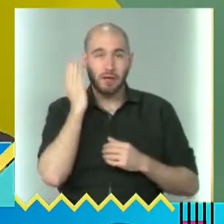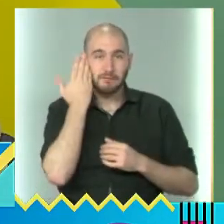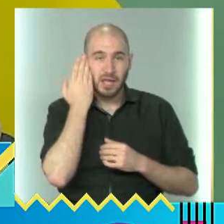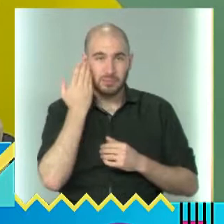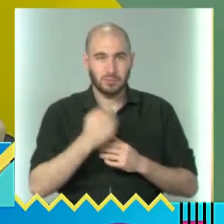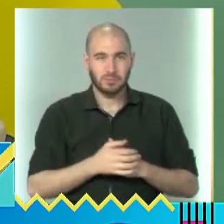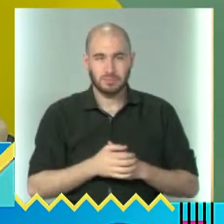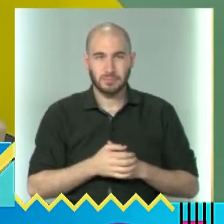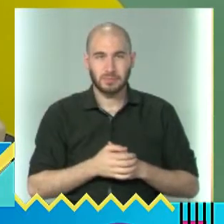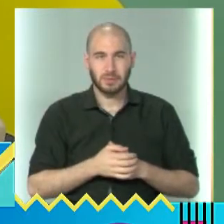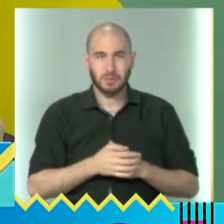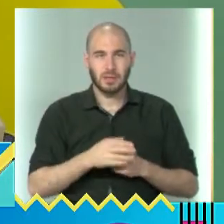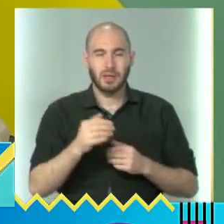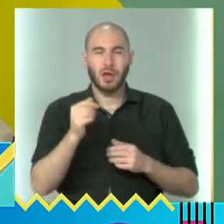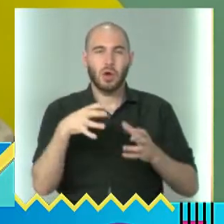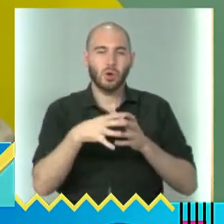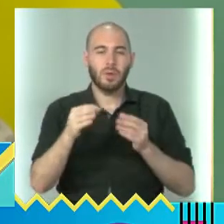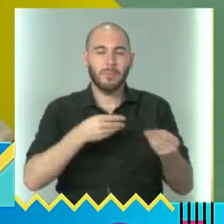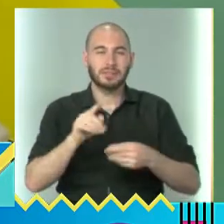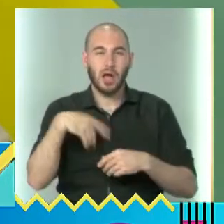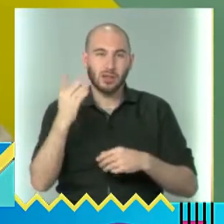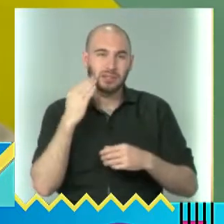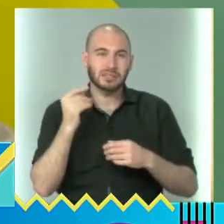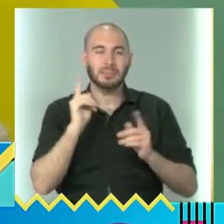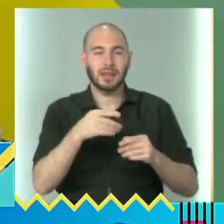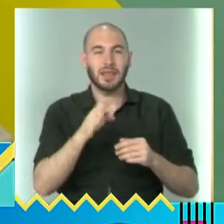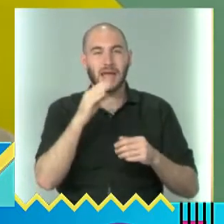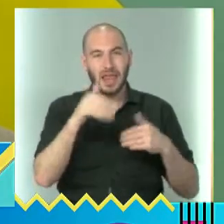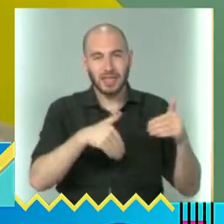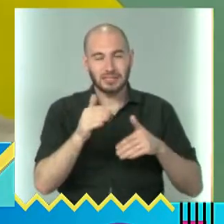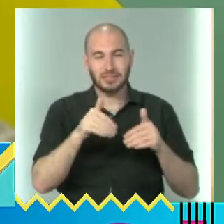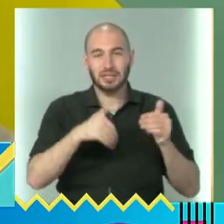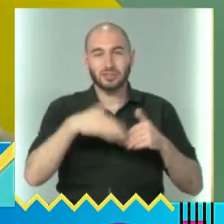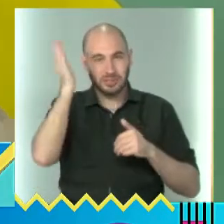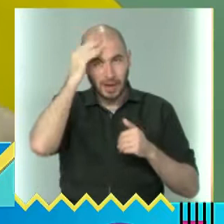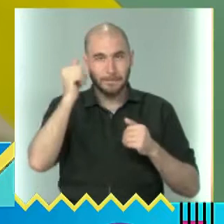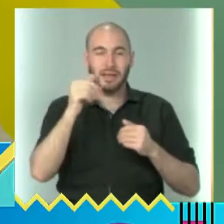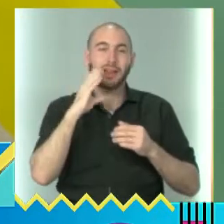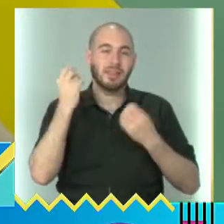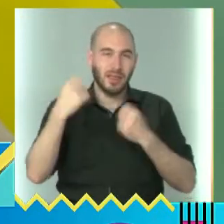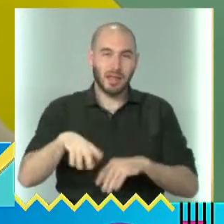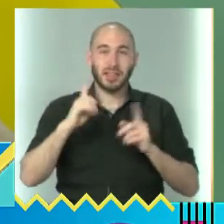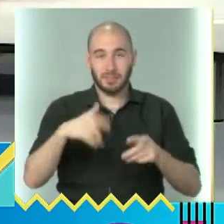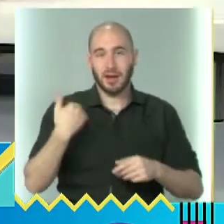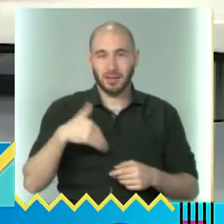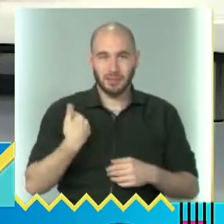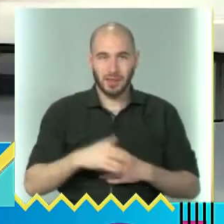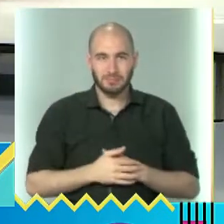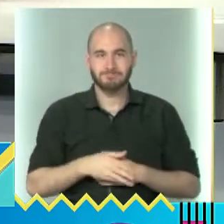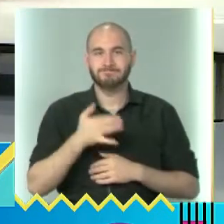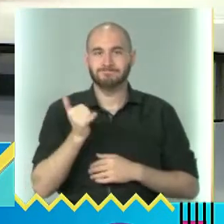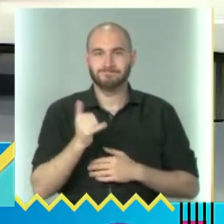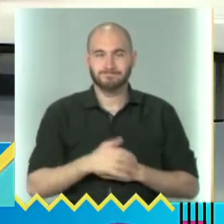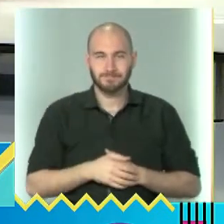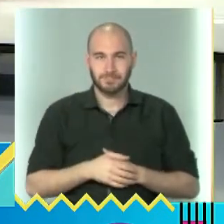y Cambridge Analytica y la elección de Trump y el Brexit y también probablemente en Argentina, ¿no? Bien, sí, sí, tal